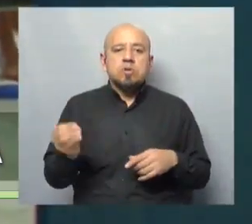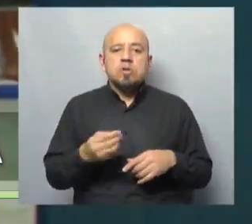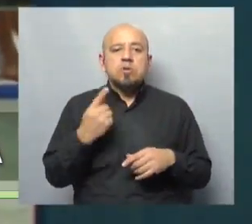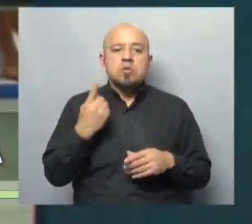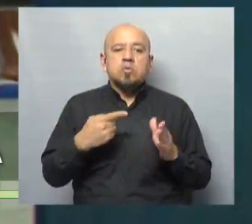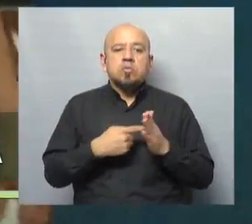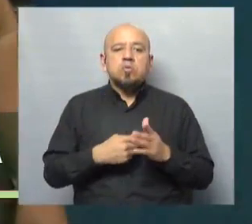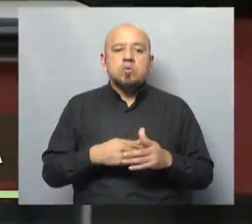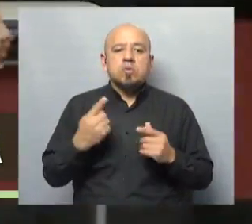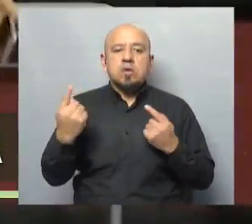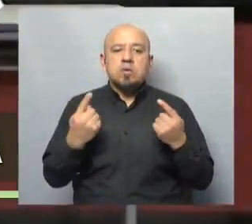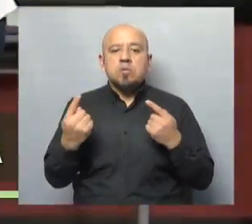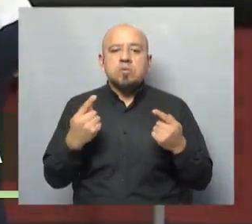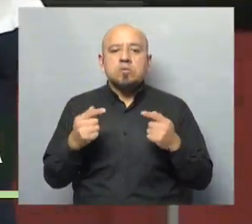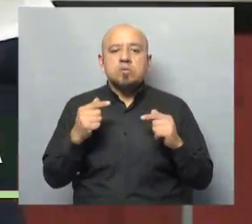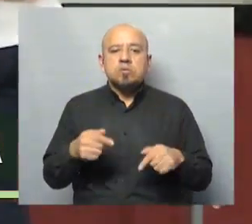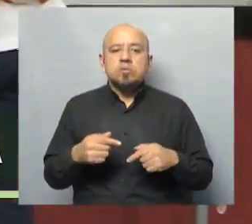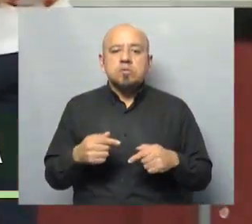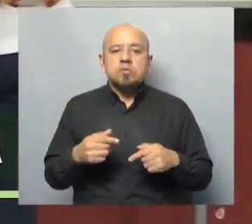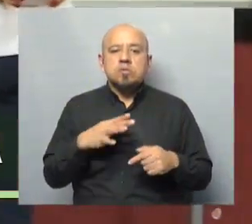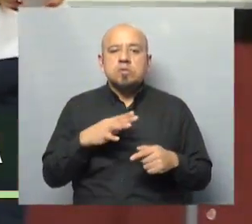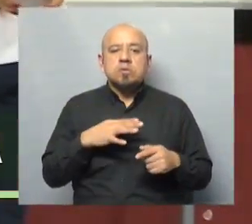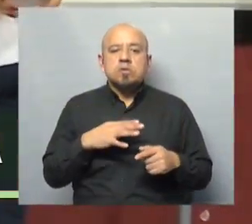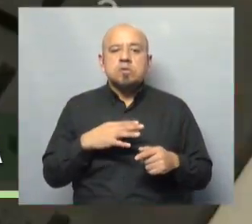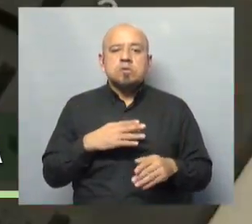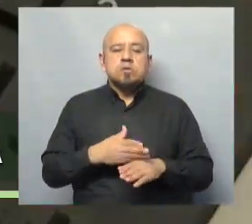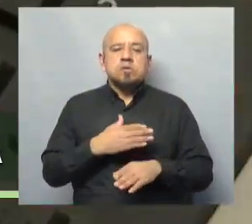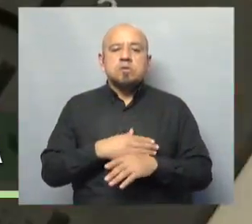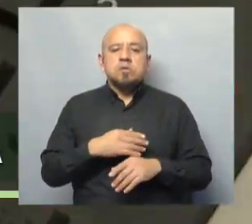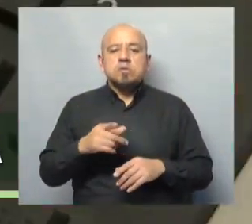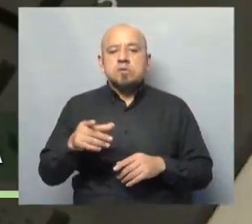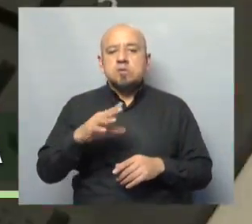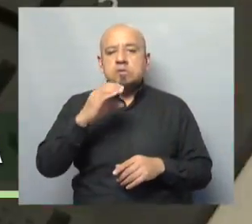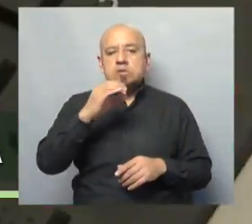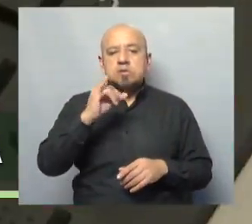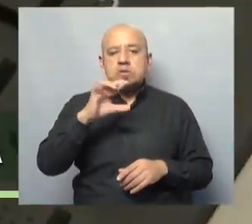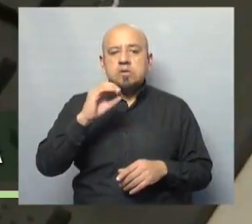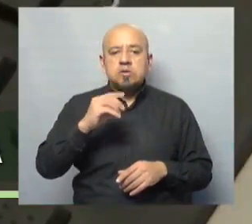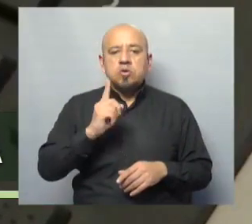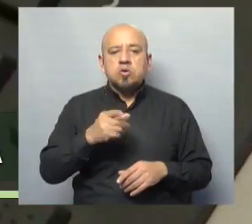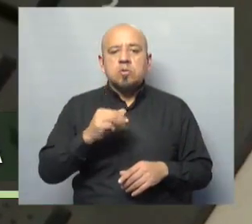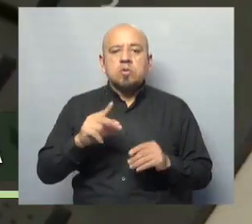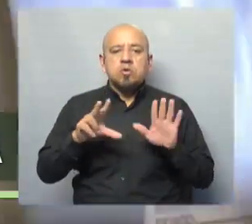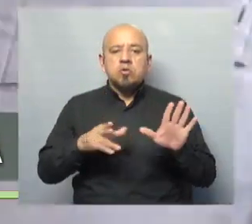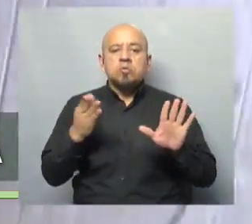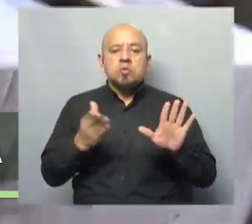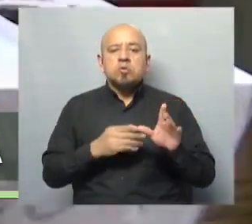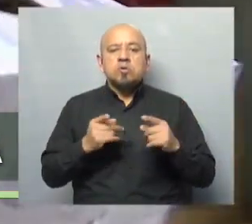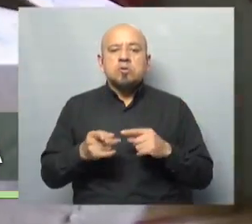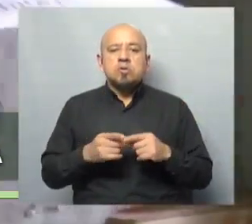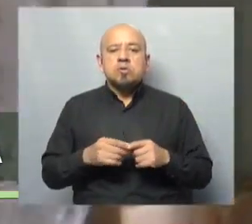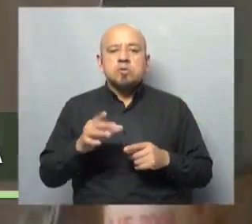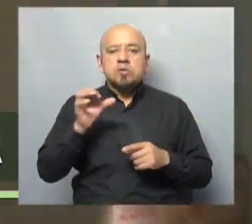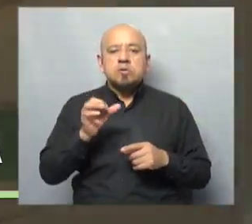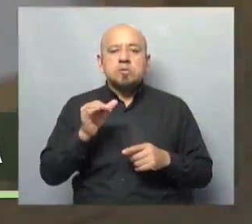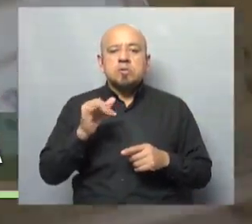cada uno en este último sondeo aparecen más atrás y distanciados ciro gómez que subió dos puntos con un 8% y simone tíbet